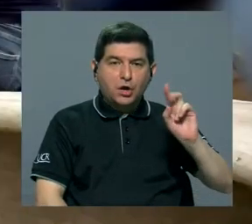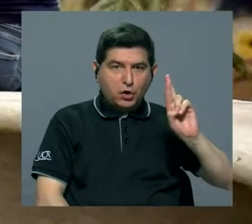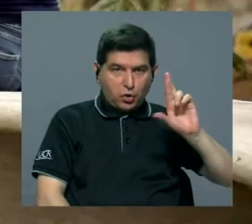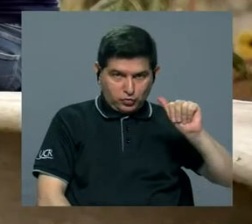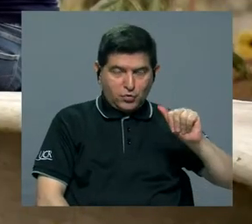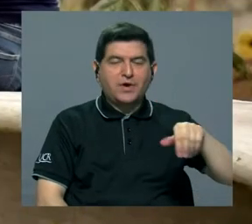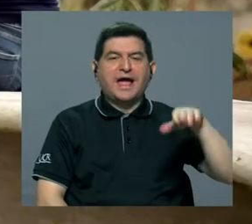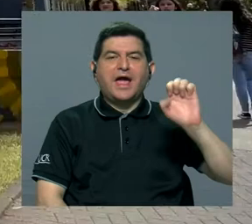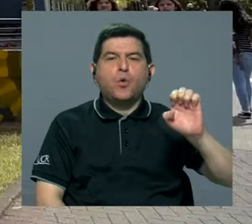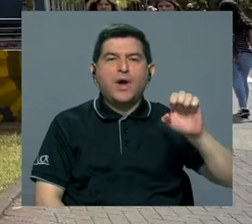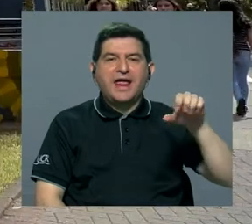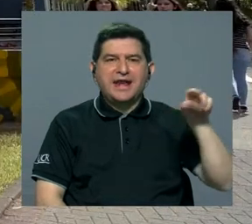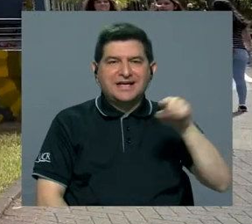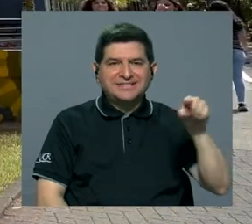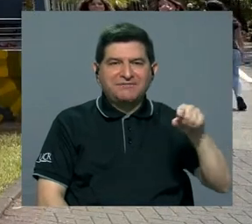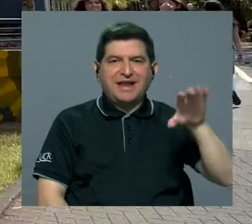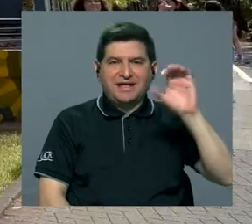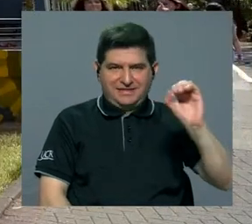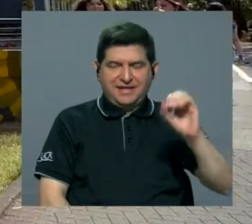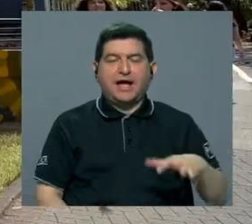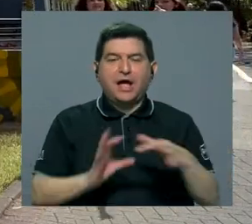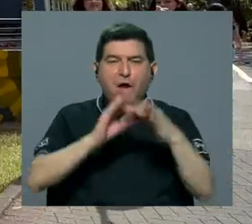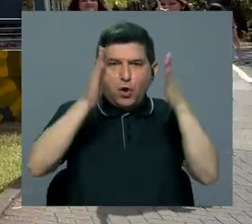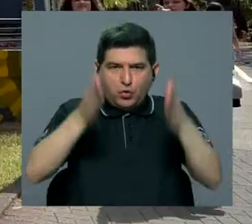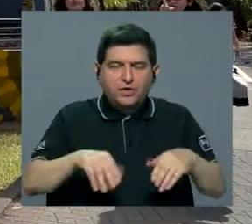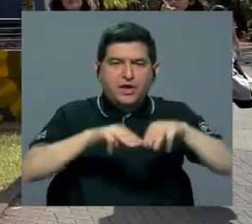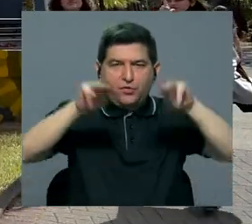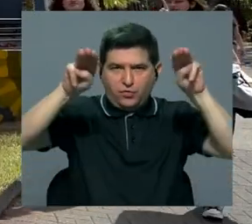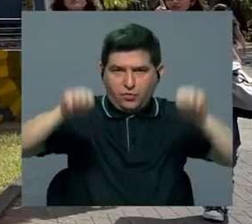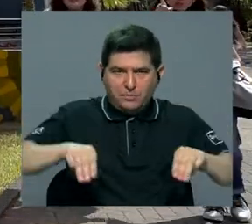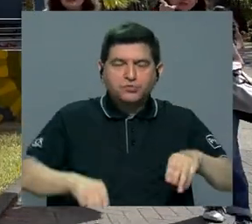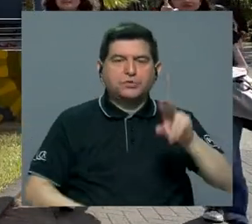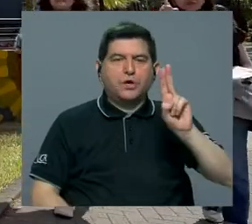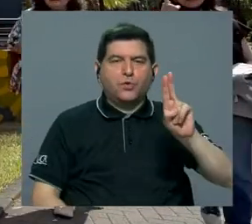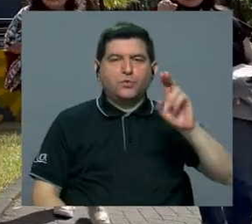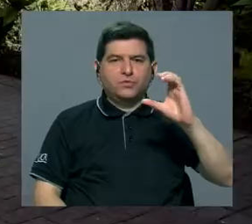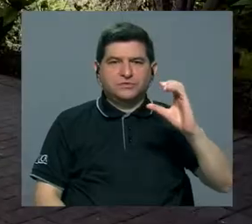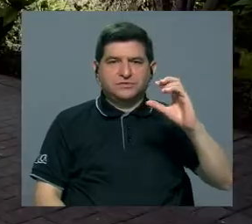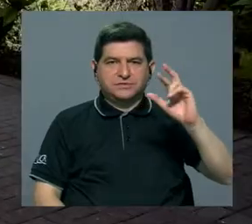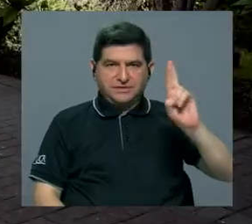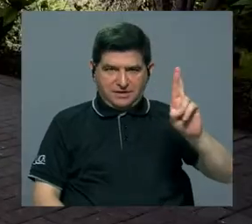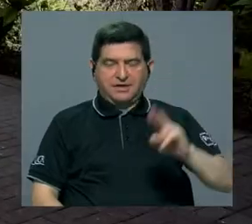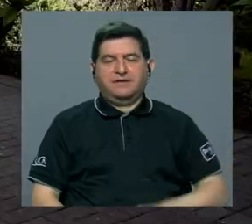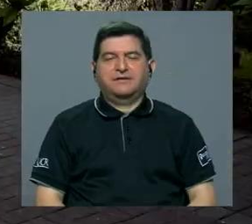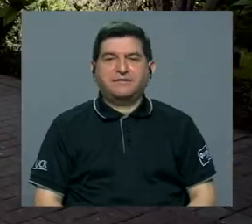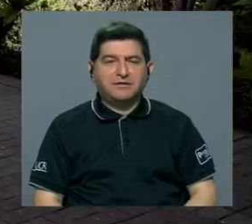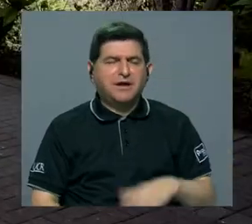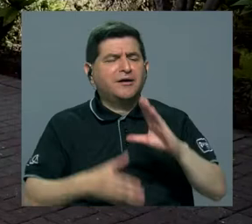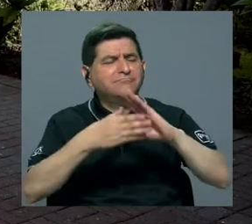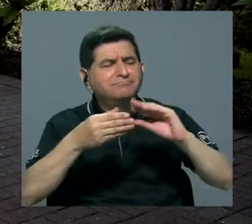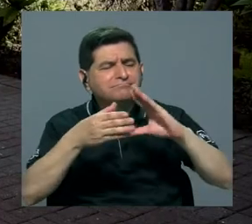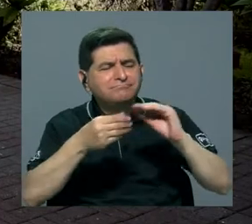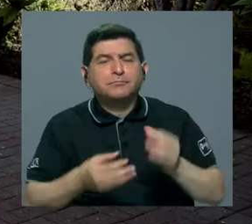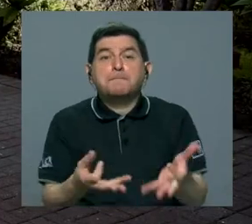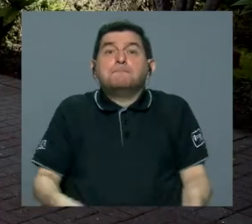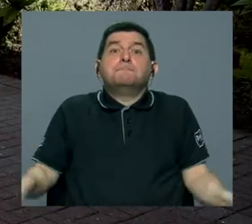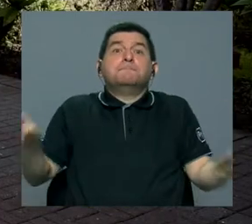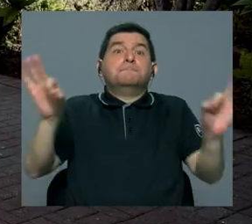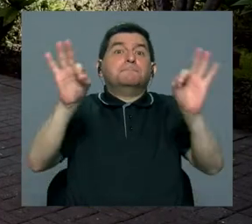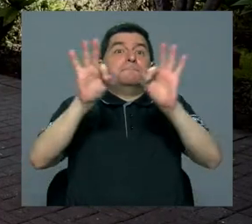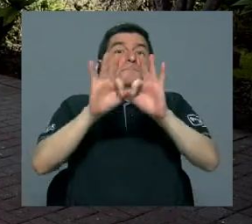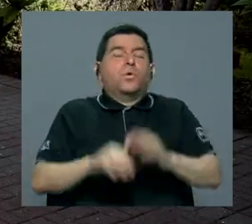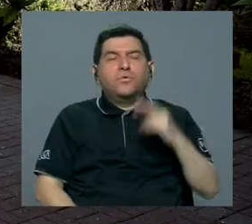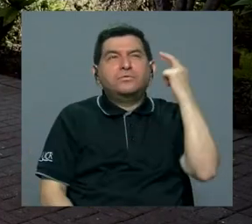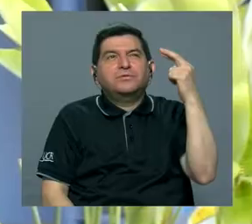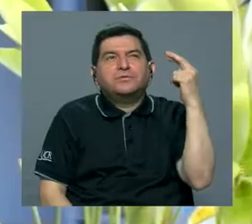doctora Eugenia Zabaleta Ochoa, coordinadora del Museo de la Universidad de Costa Rica, comentó sobre la importancia